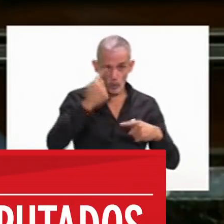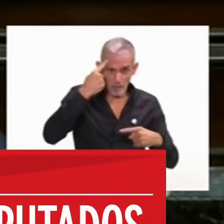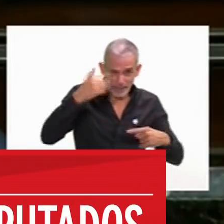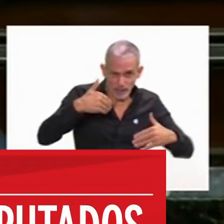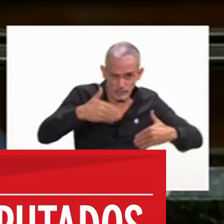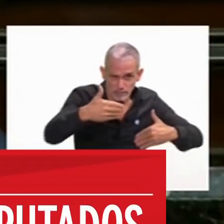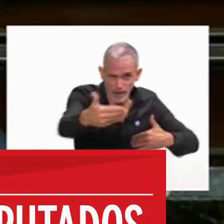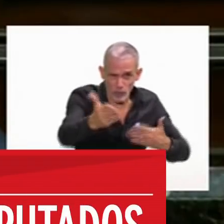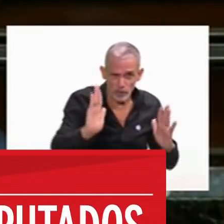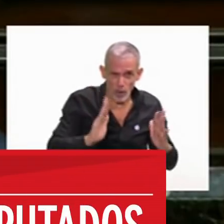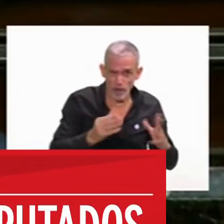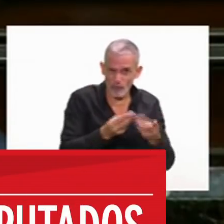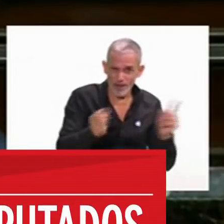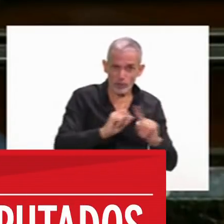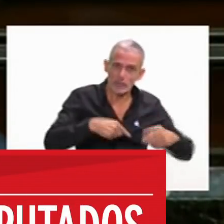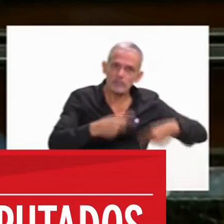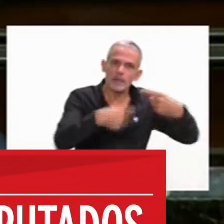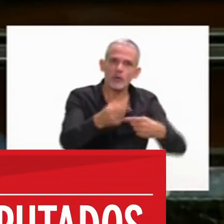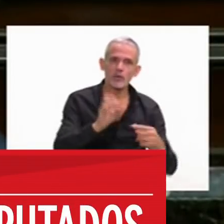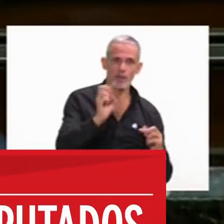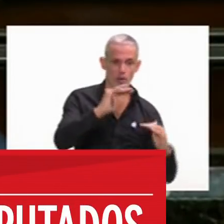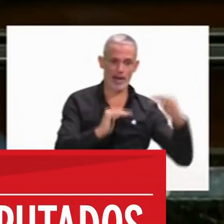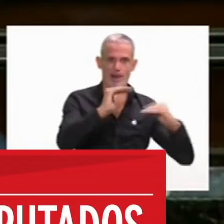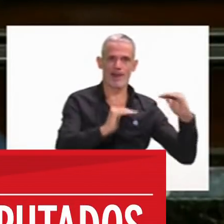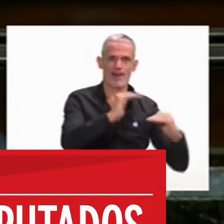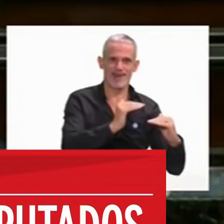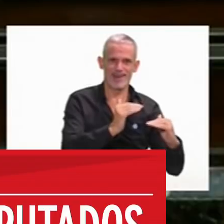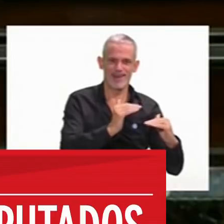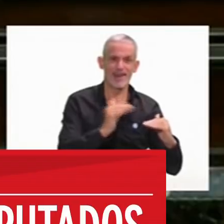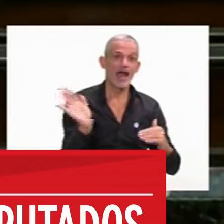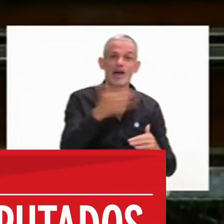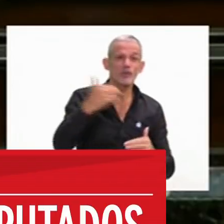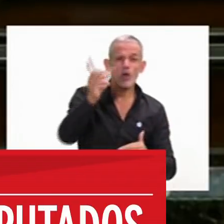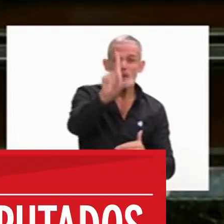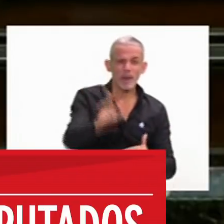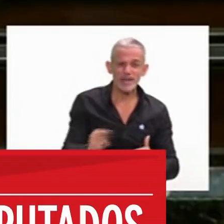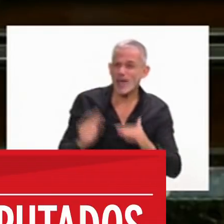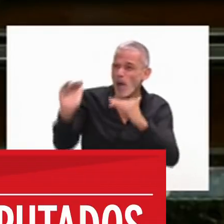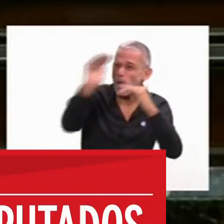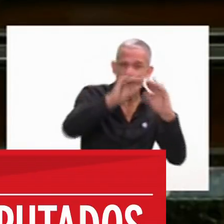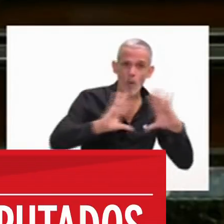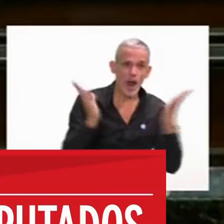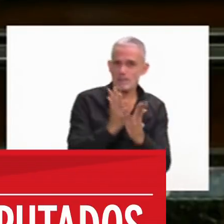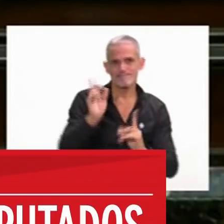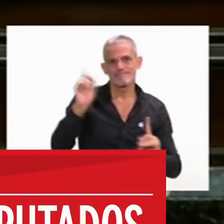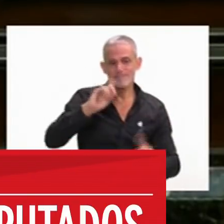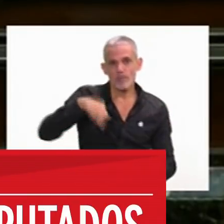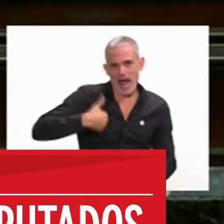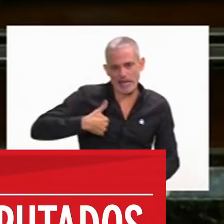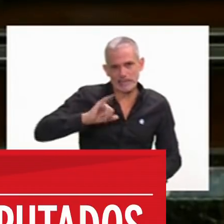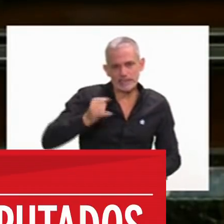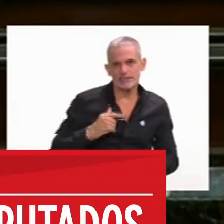su volatilidad y que si bien no ha afectado de la misma manera a todos los países emergentes por nuestra dependencia